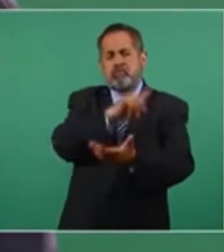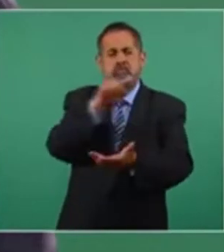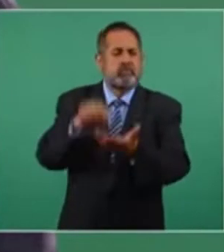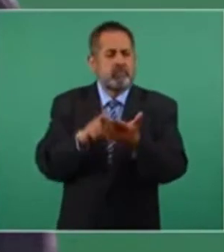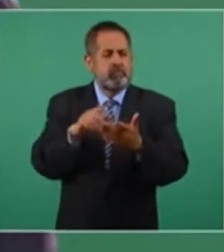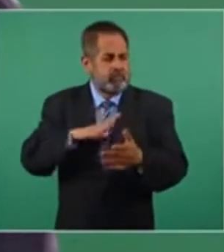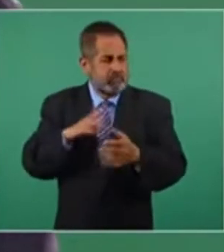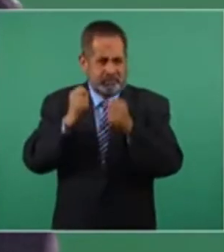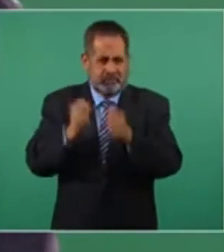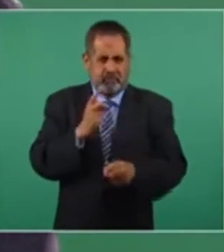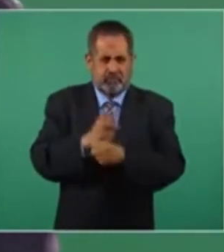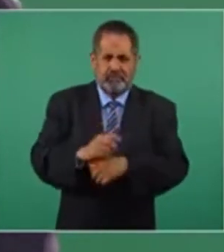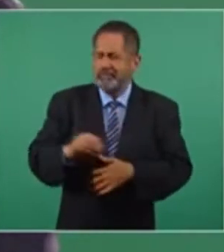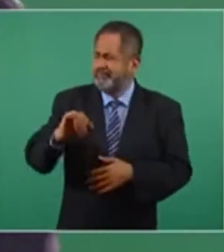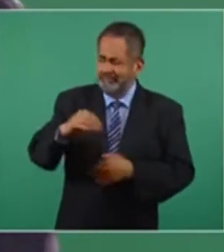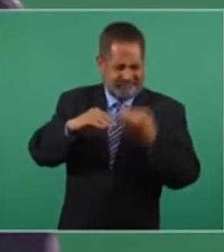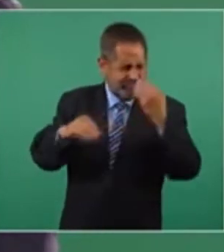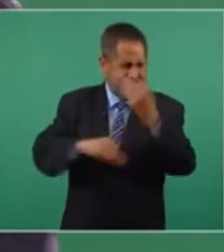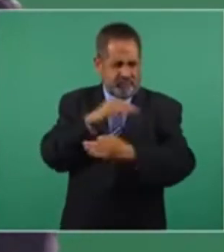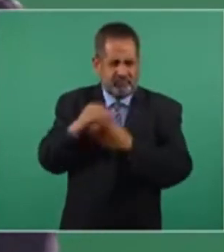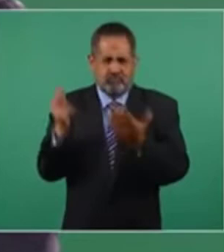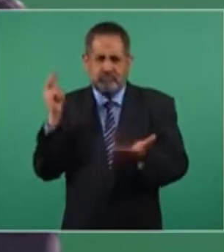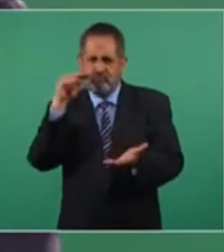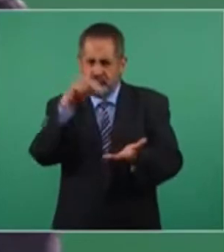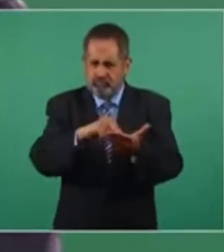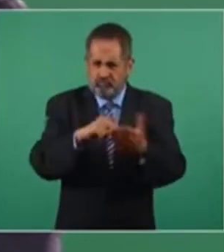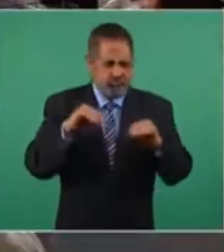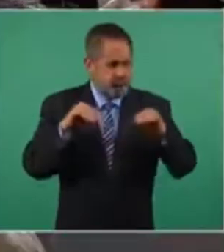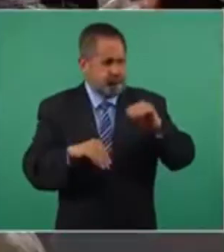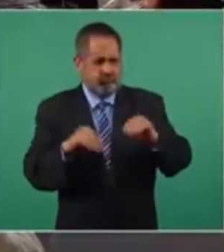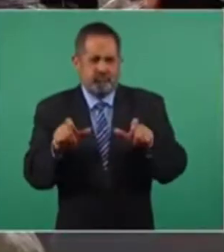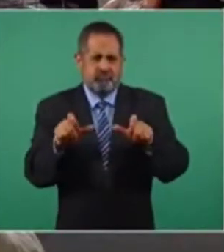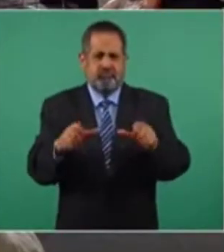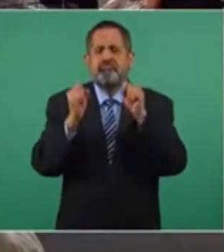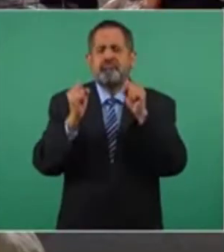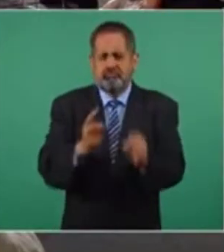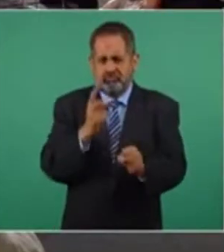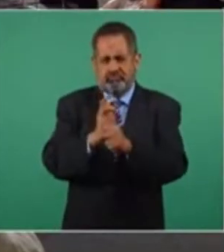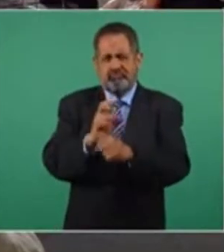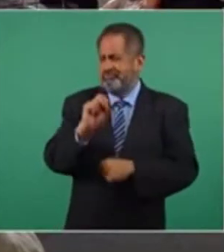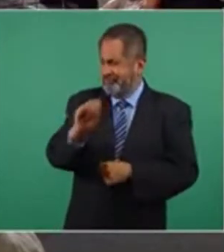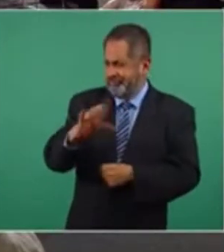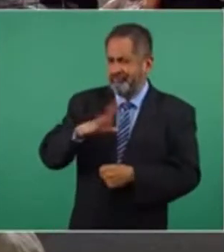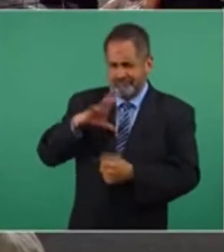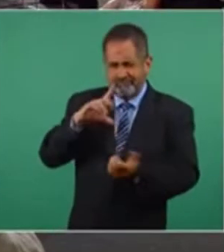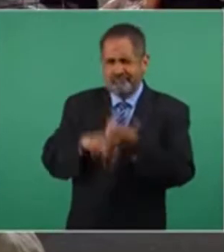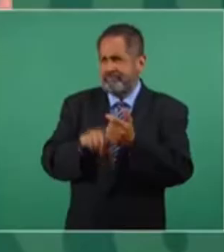todos lados, en todos lados. Hay condiciones.